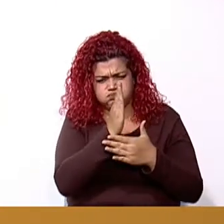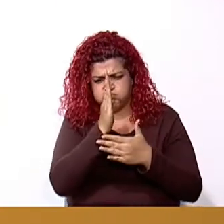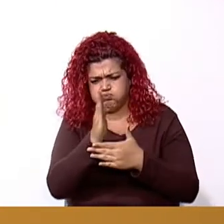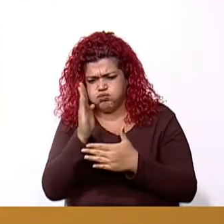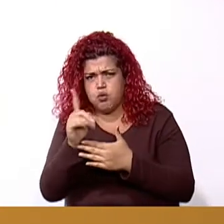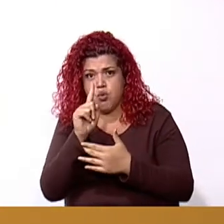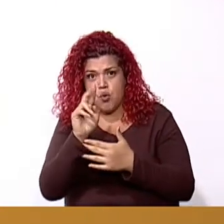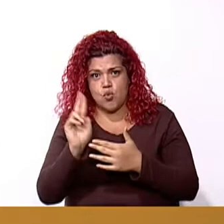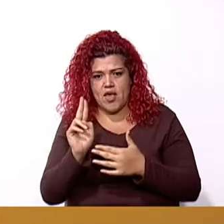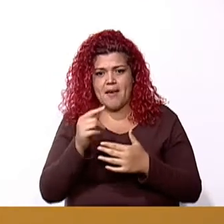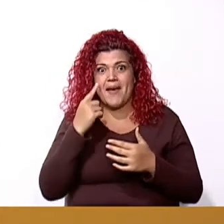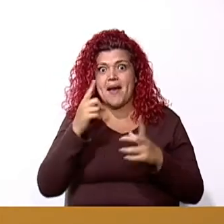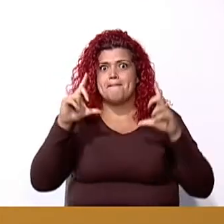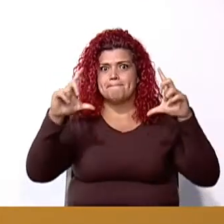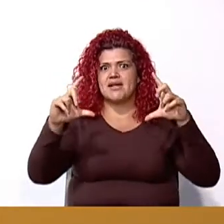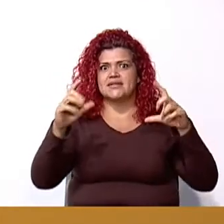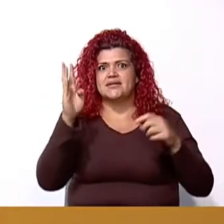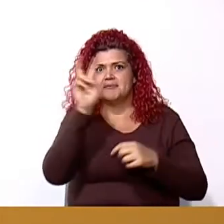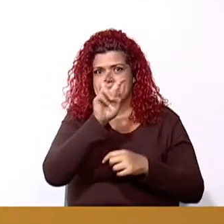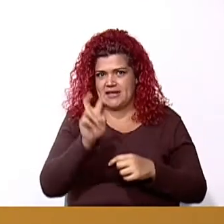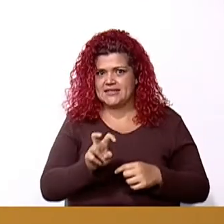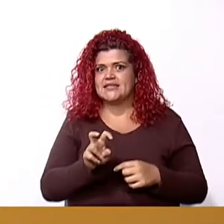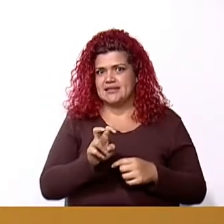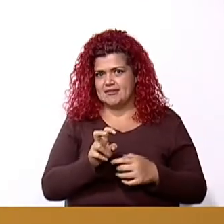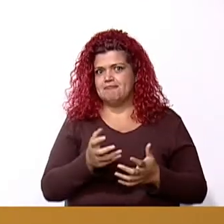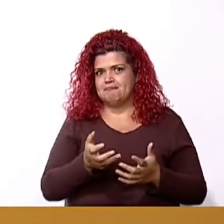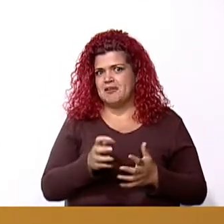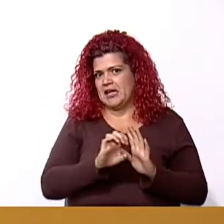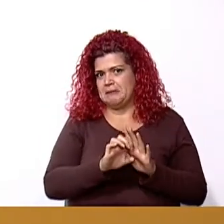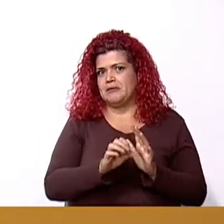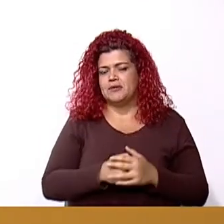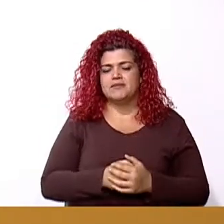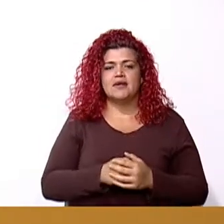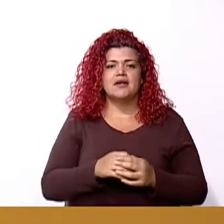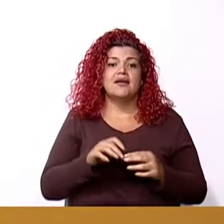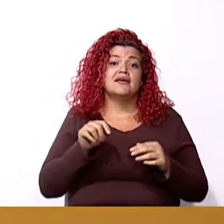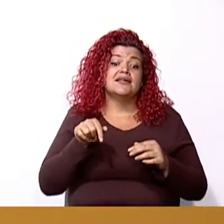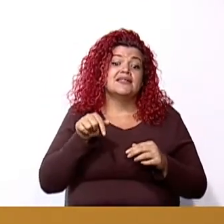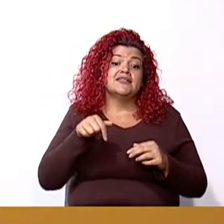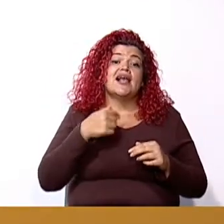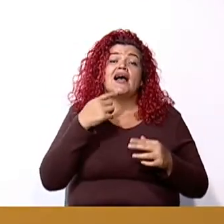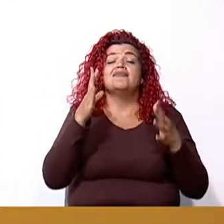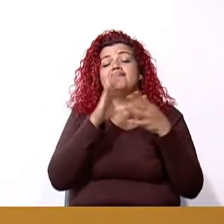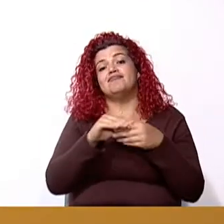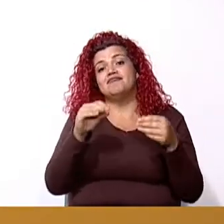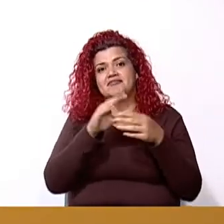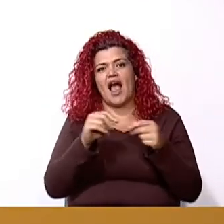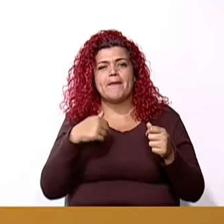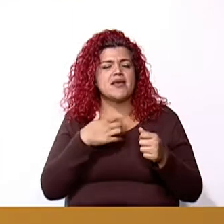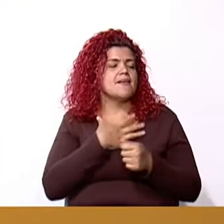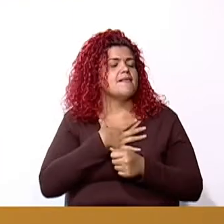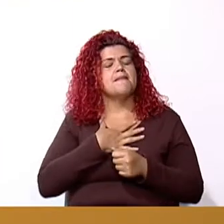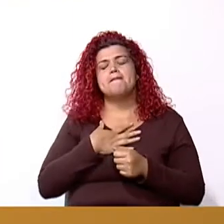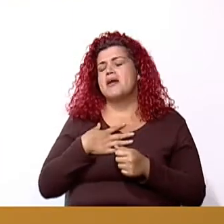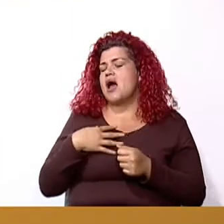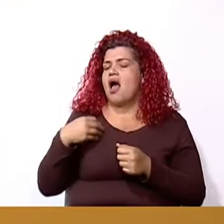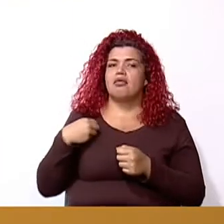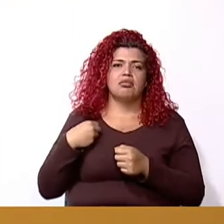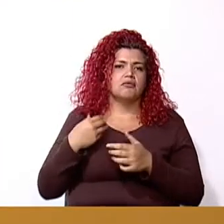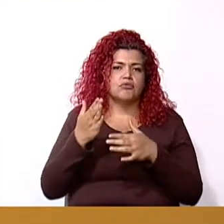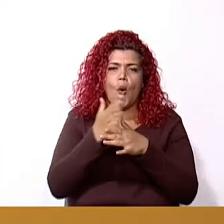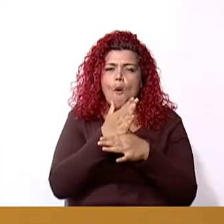este caso, la pizza. Pero bueno, de hecho, que como les contaba, que a mí me encanta